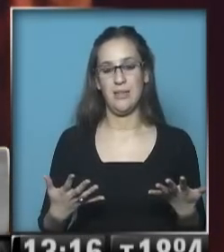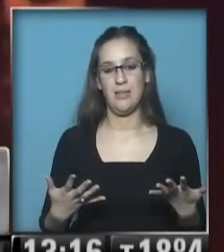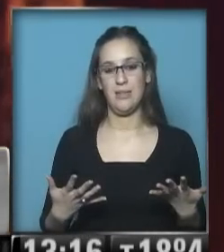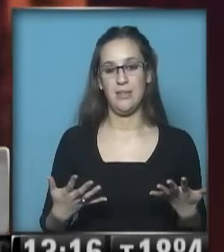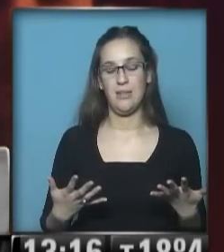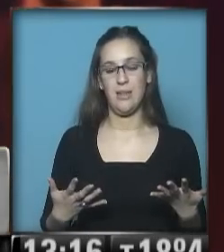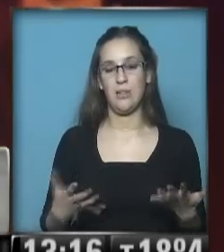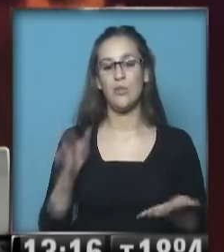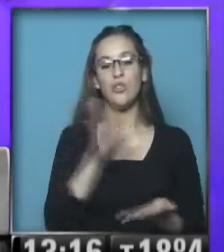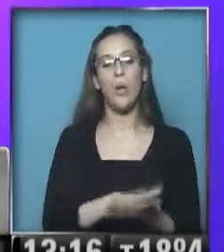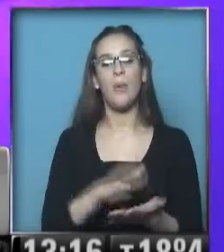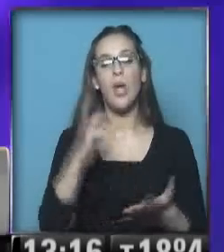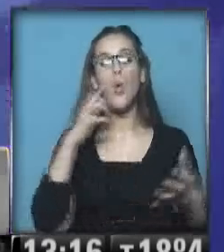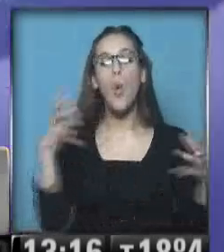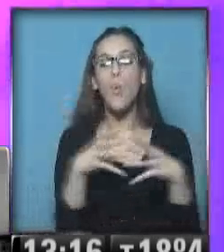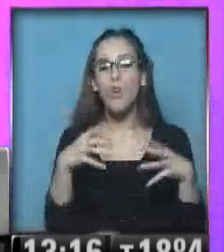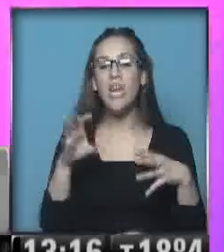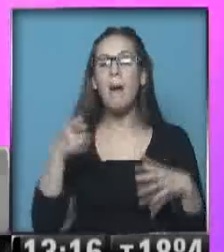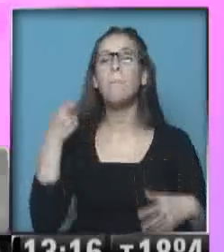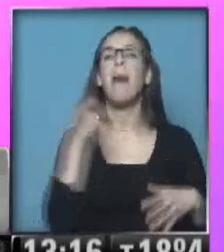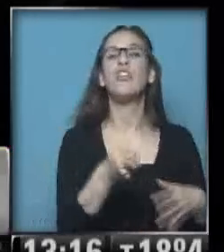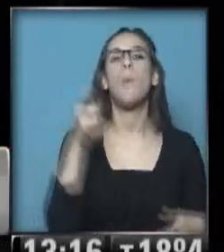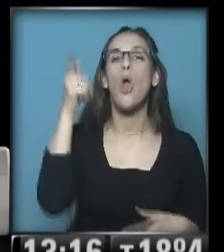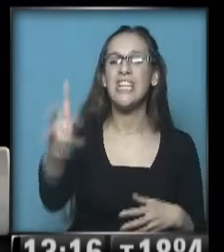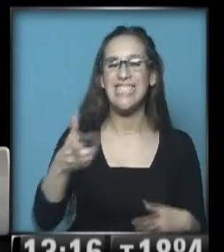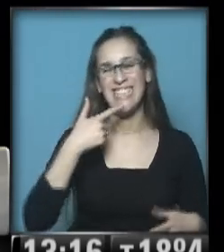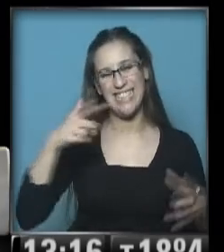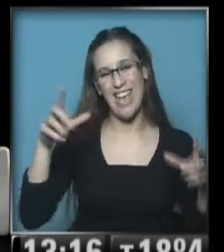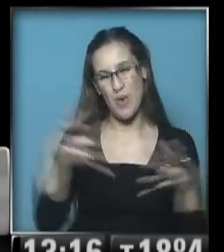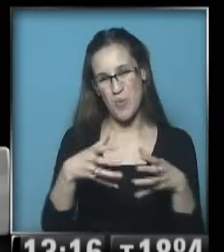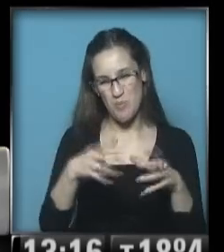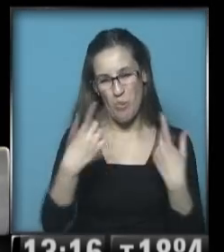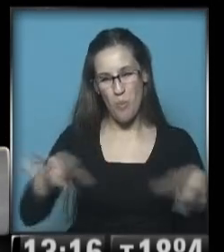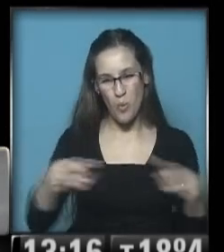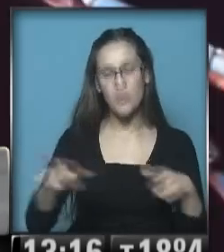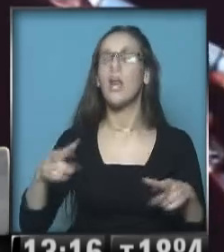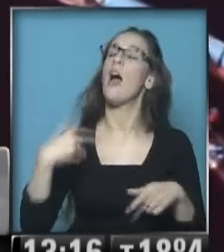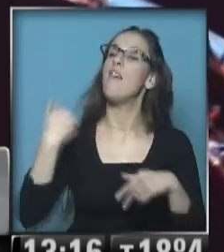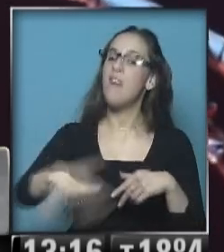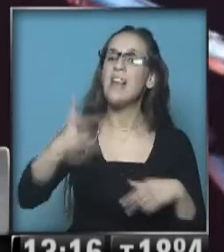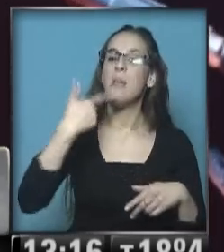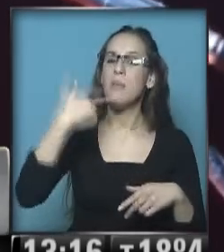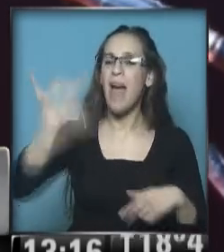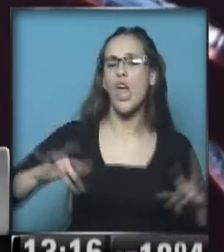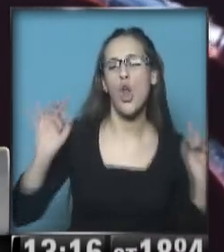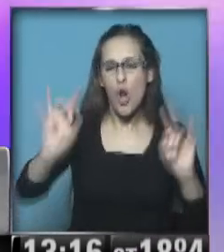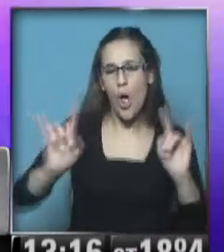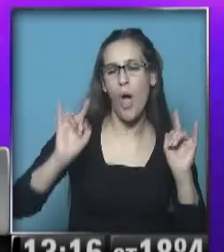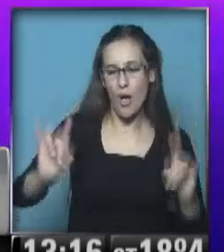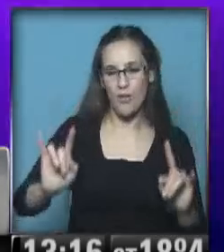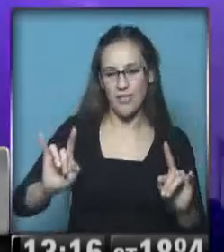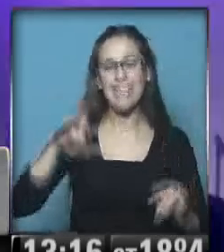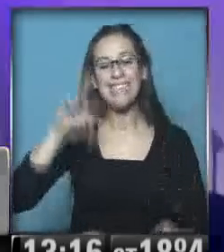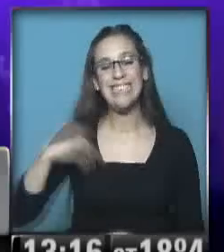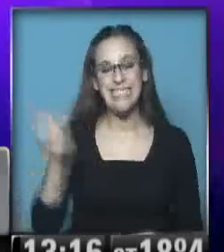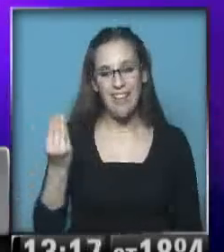policía motorizado, y estamos hablando del ciclo Entra a la Televisión Pública, que en este septiembre se viste de rock. Este sábado a las